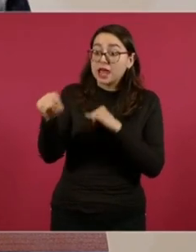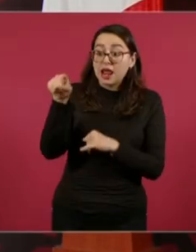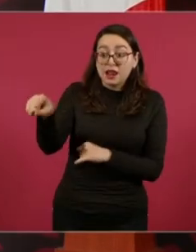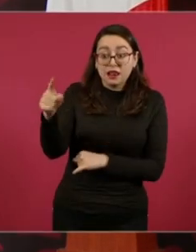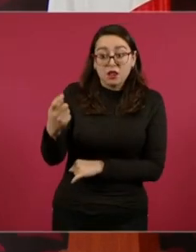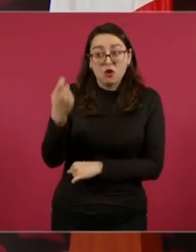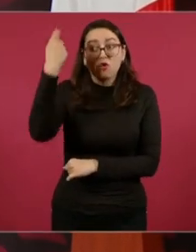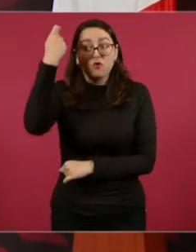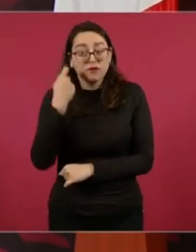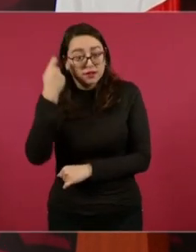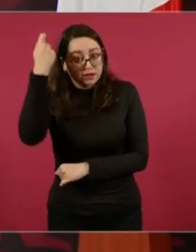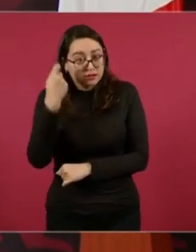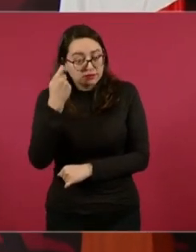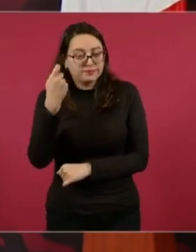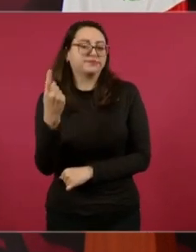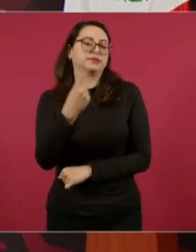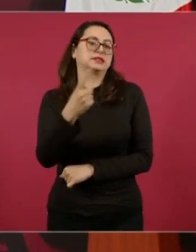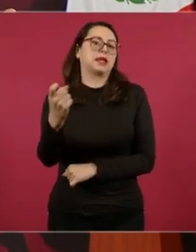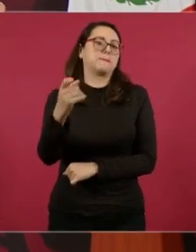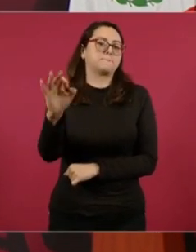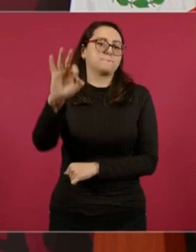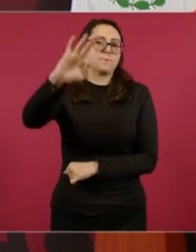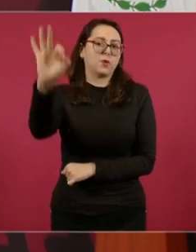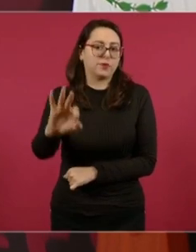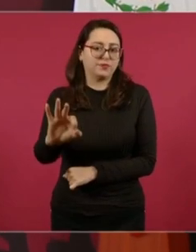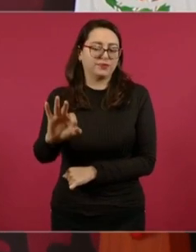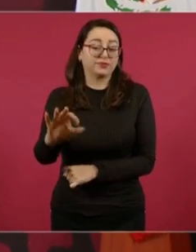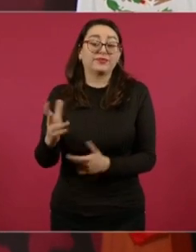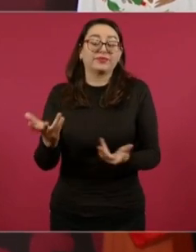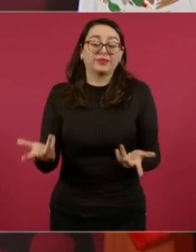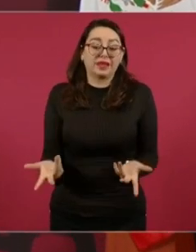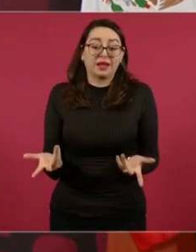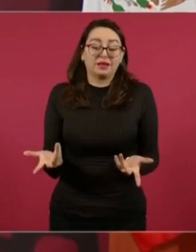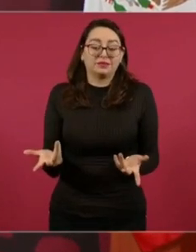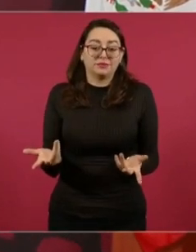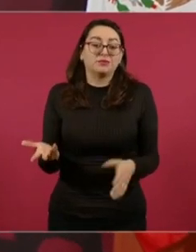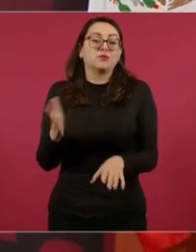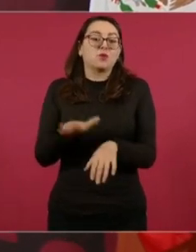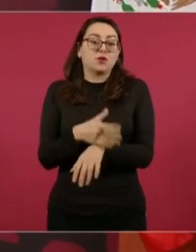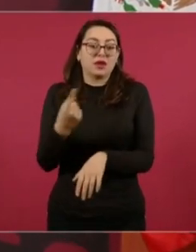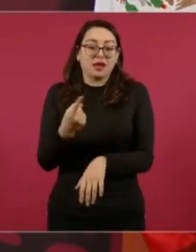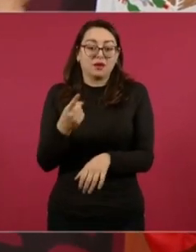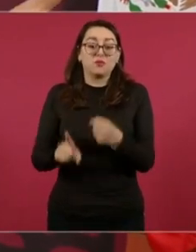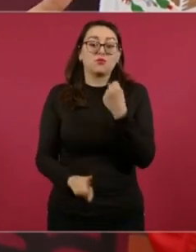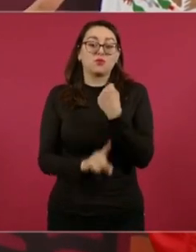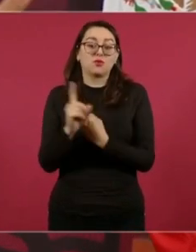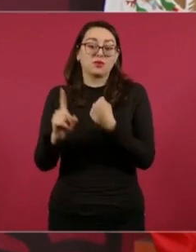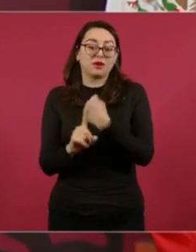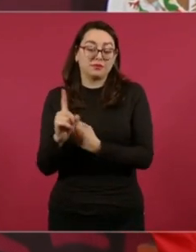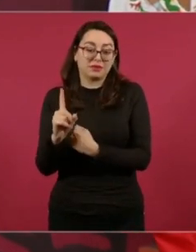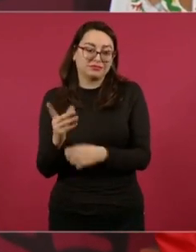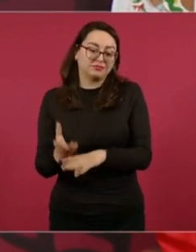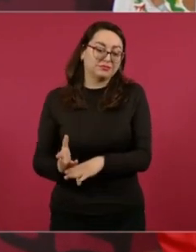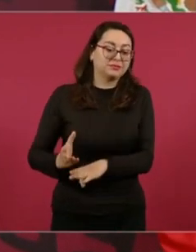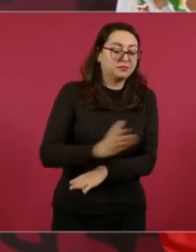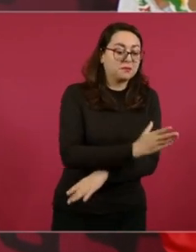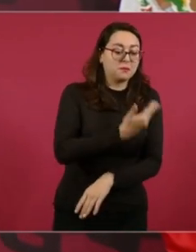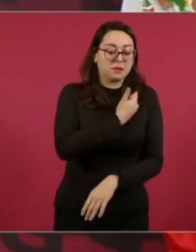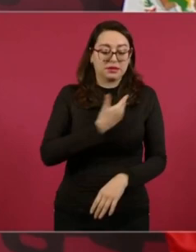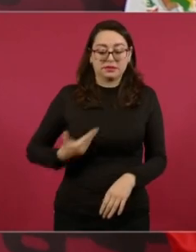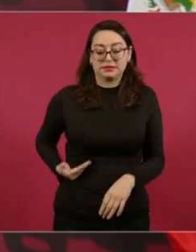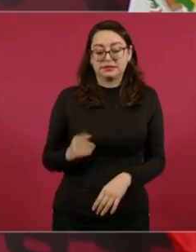el neoliberalismo y con nombres y apellidos Ernesto Zedillo.